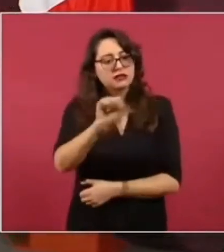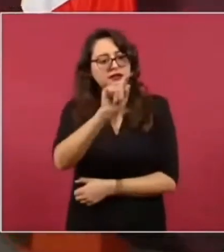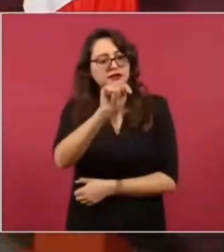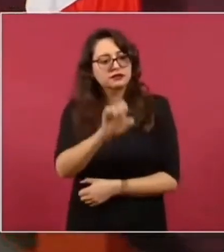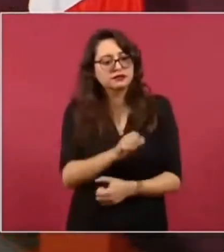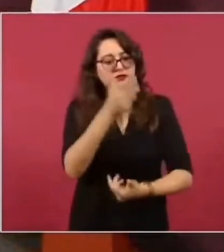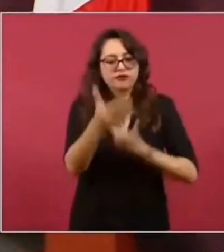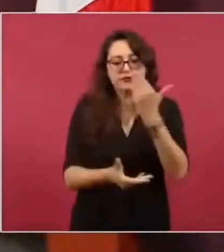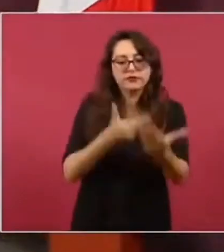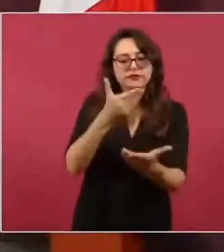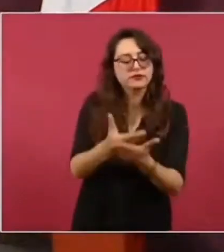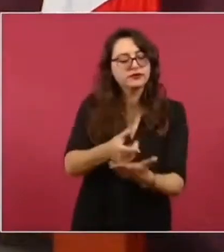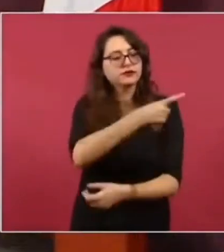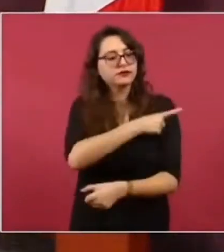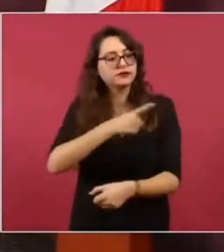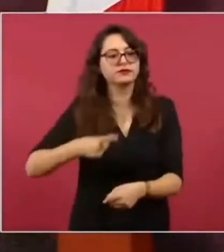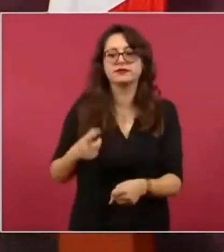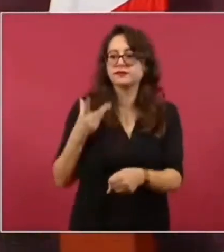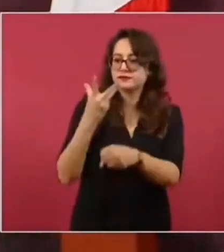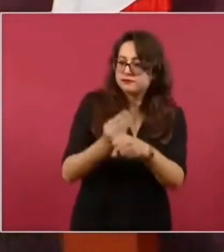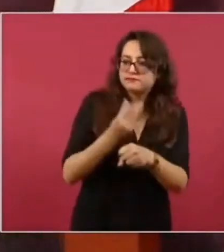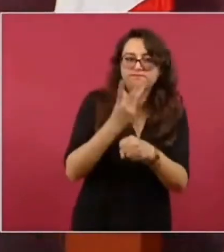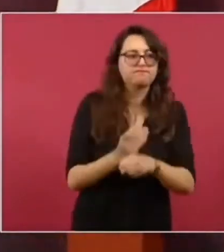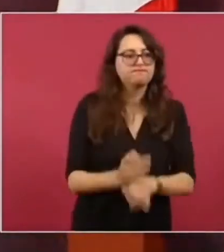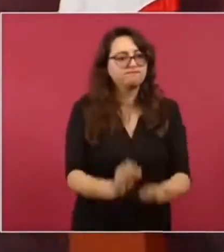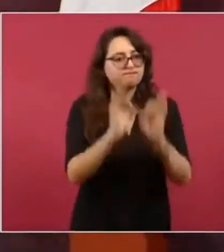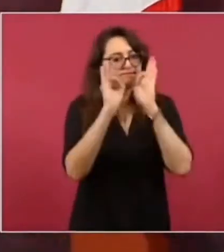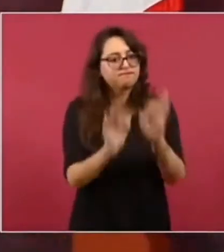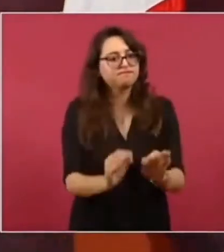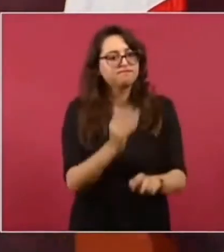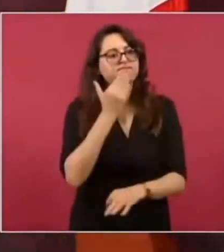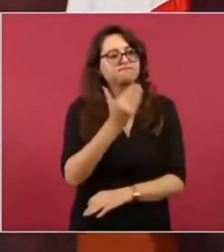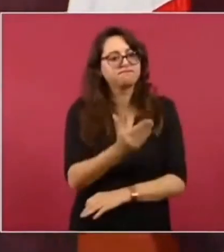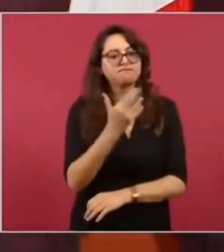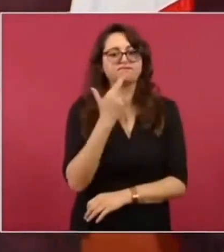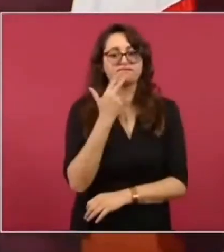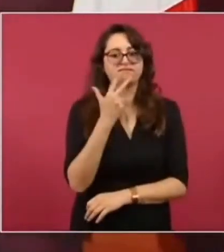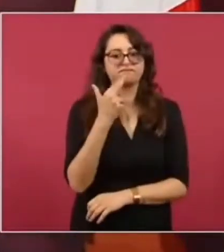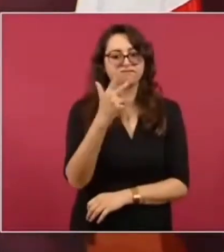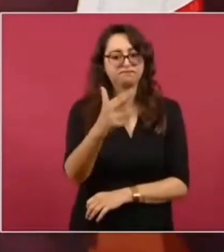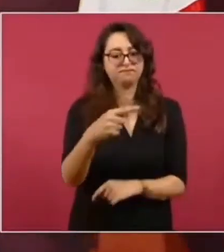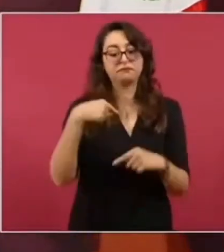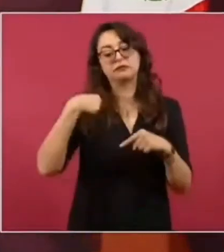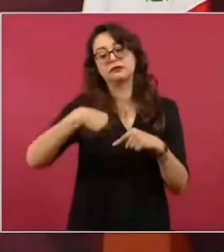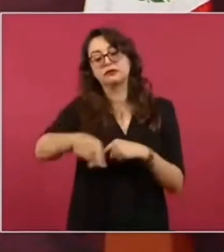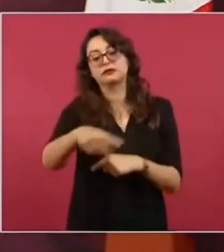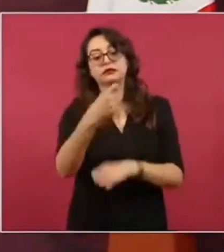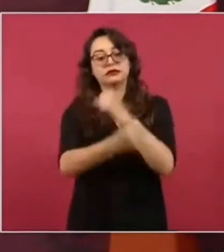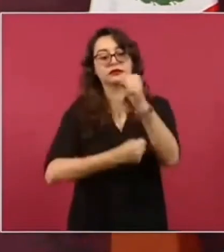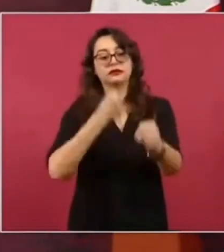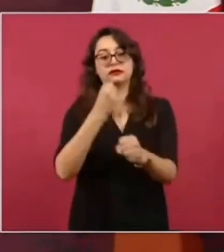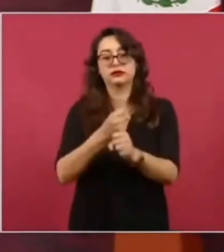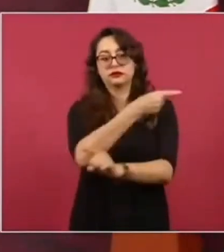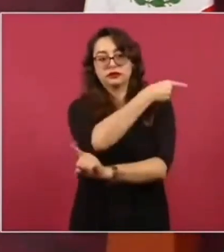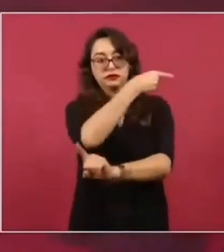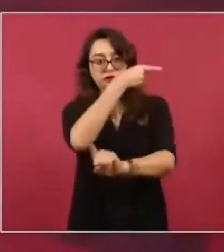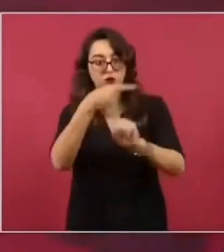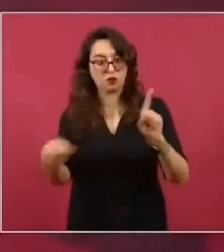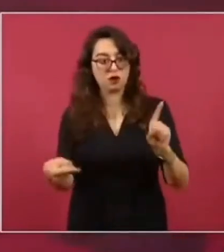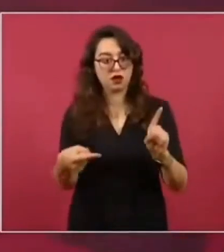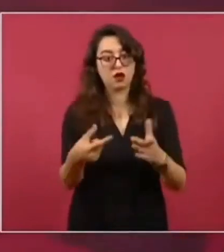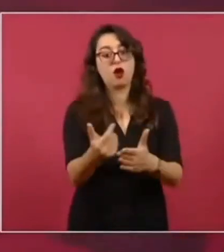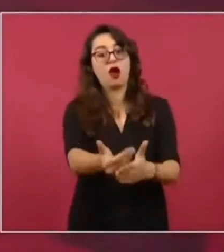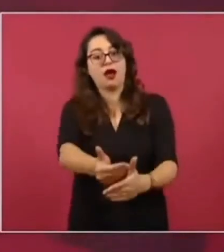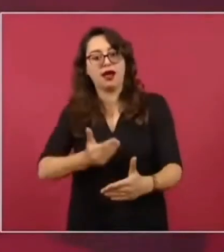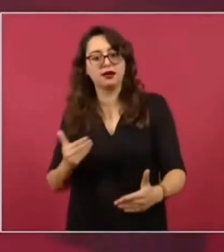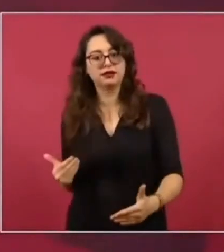médicos en el ISSSTE. Y antes de que termine el gobierno, vamos